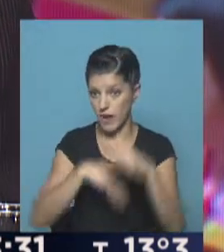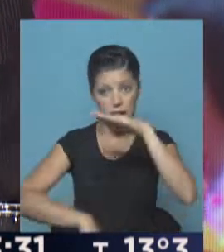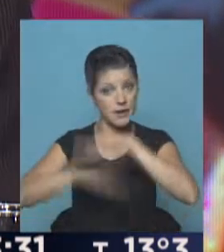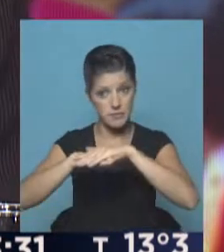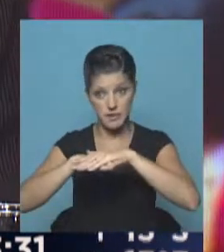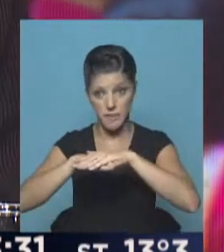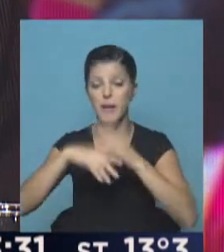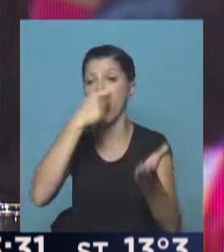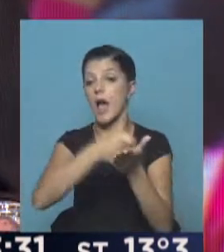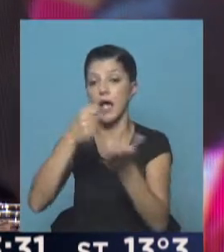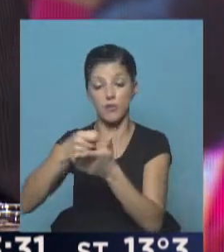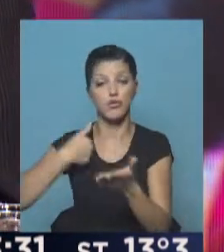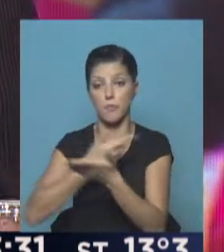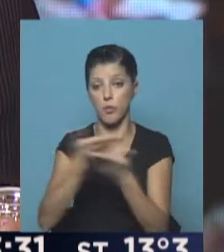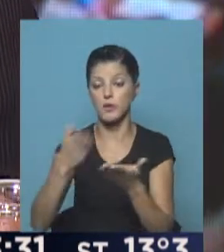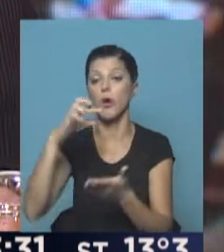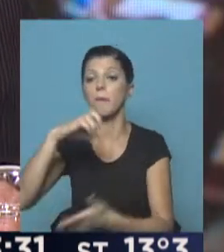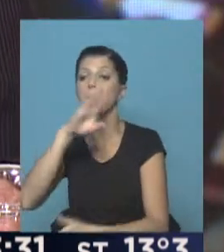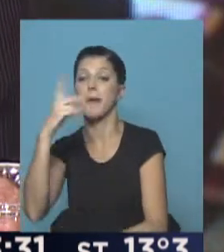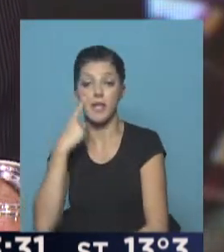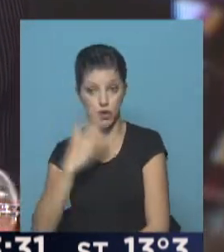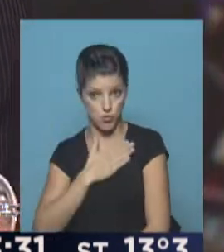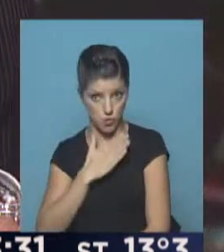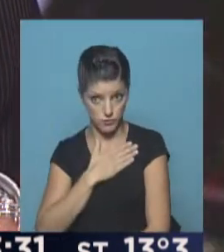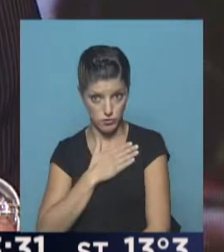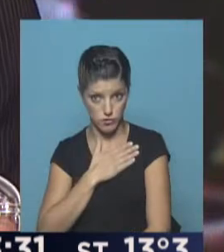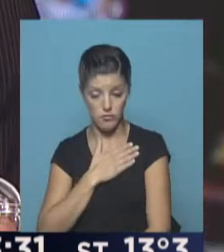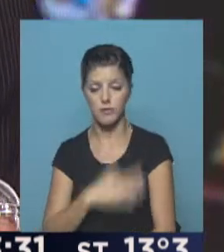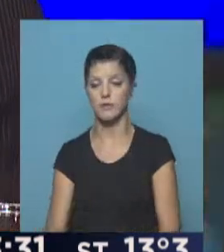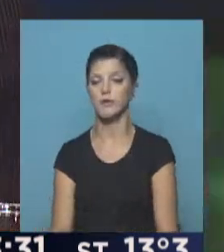el gasto público del Producto Bruto Interno, y con